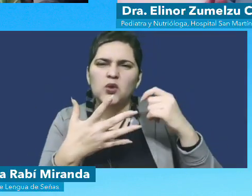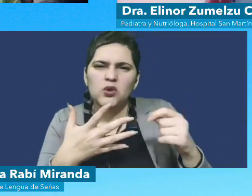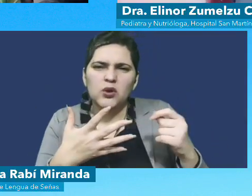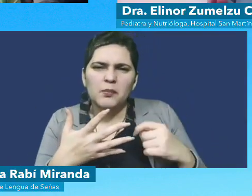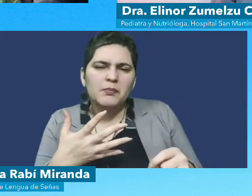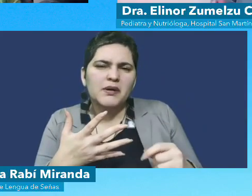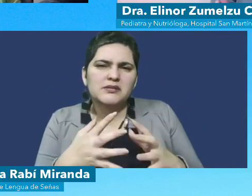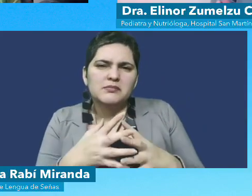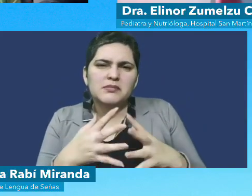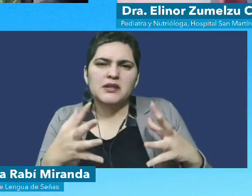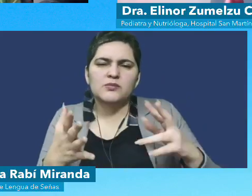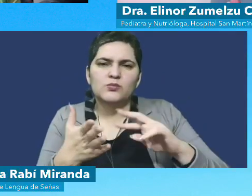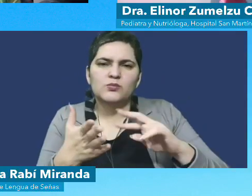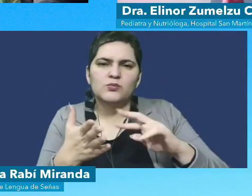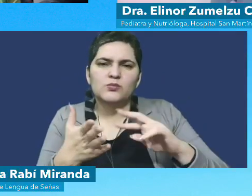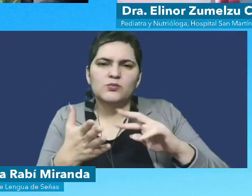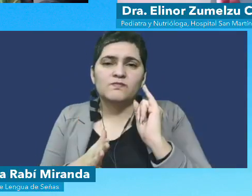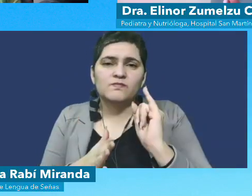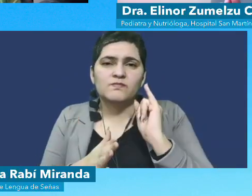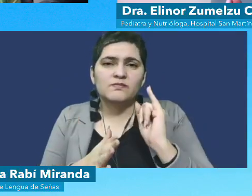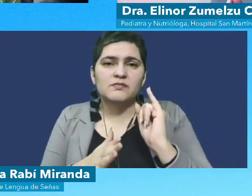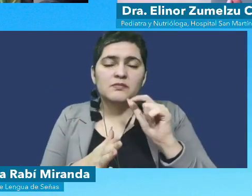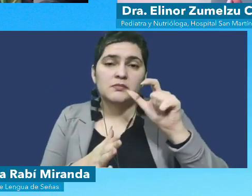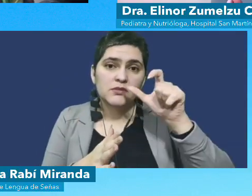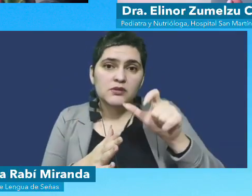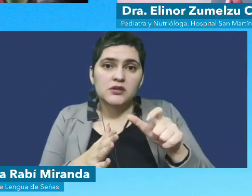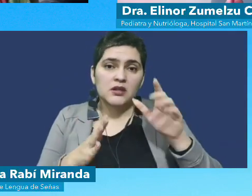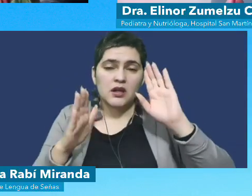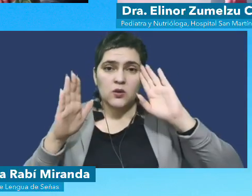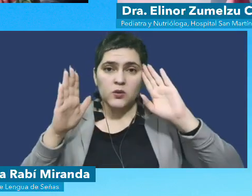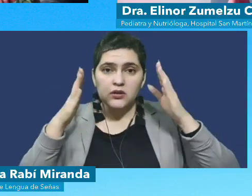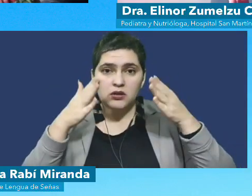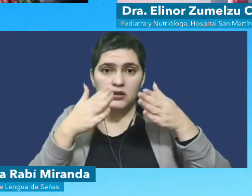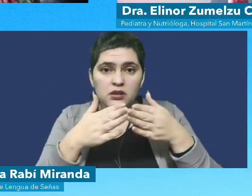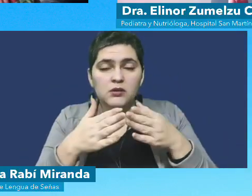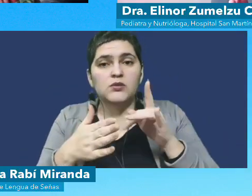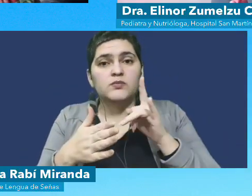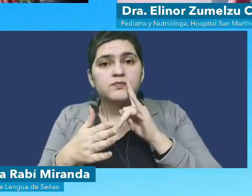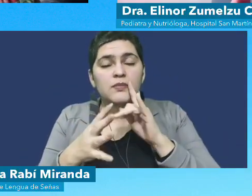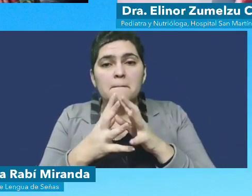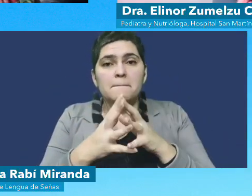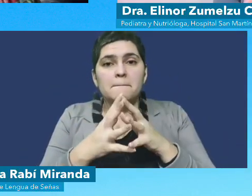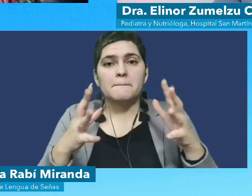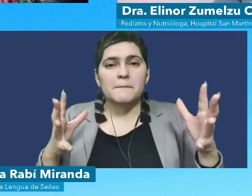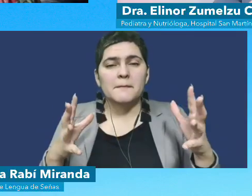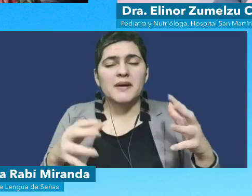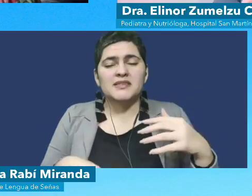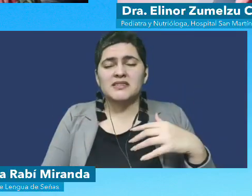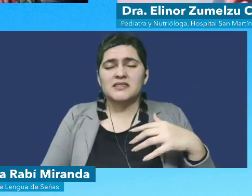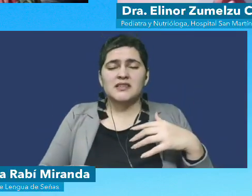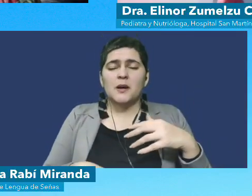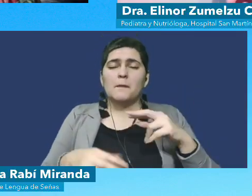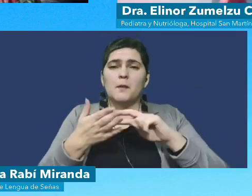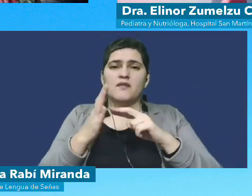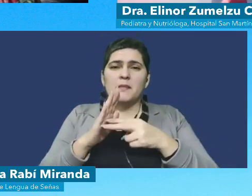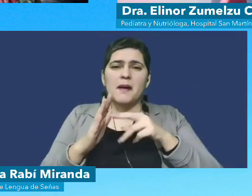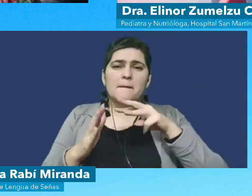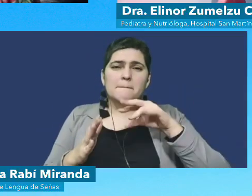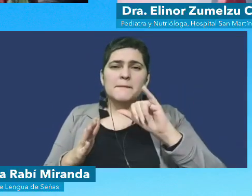que sí, en autismo hay más alteración de la microbiota, sí, es cierto, hay más. ¿Por